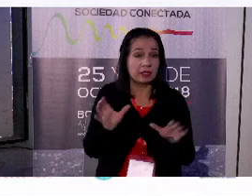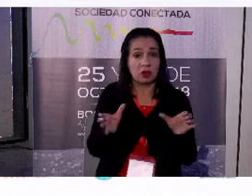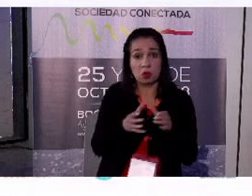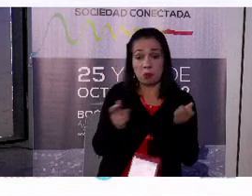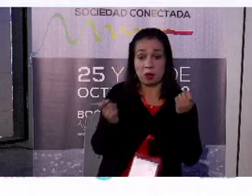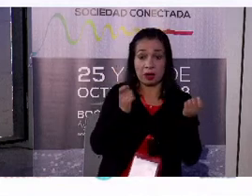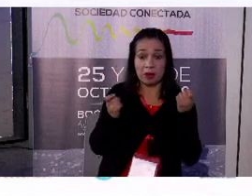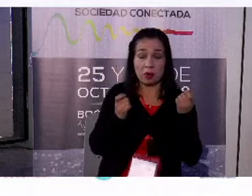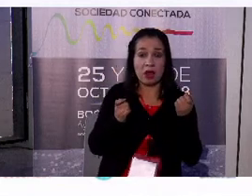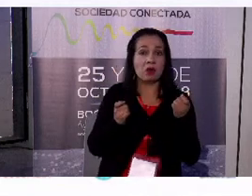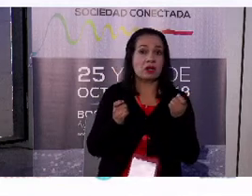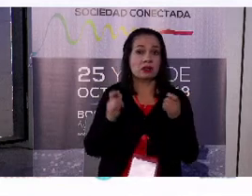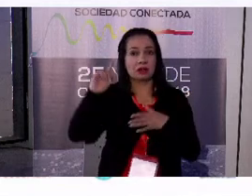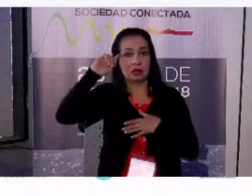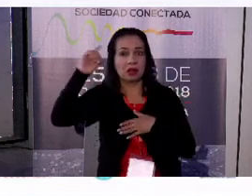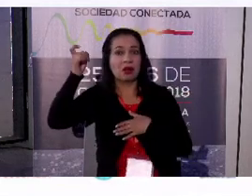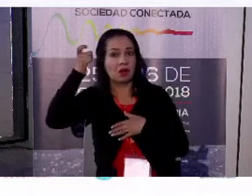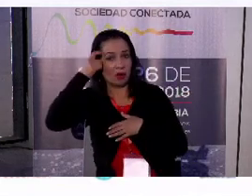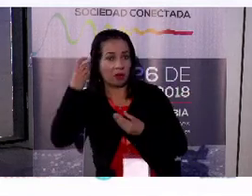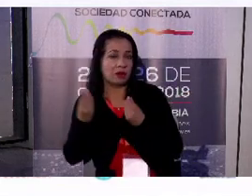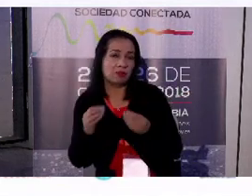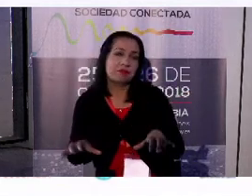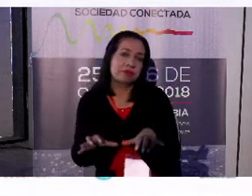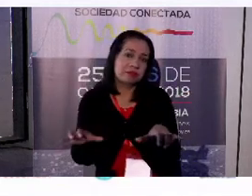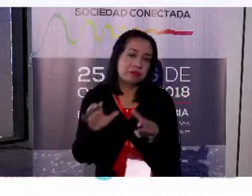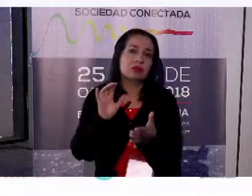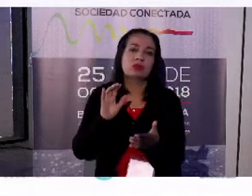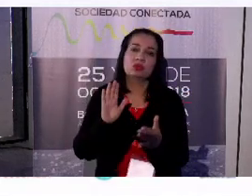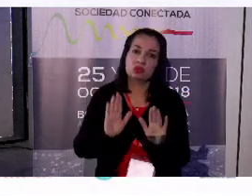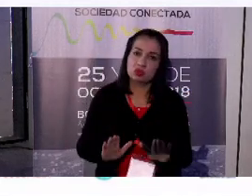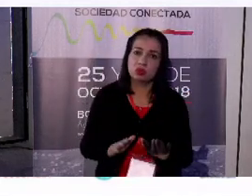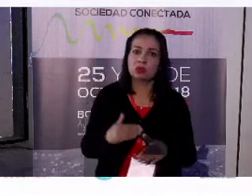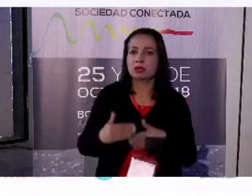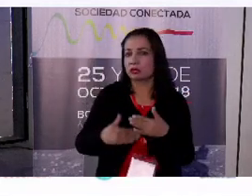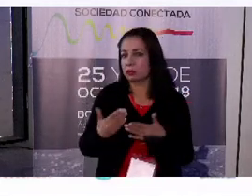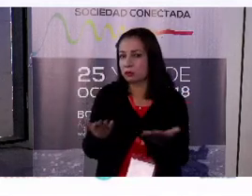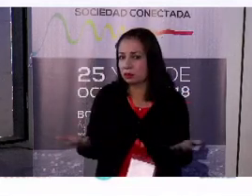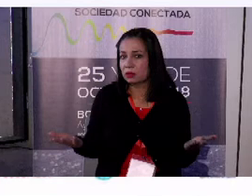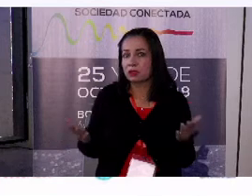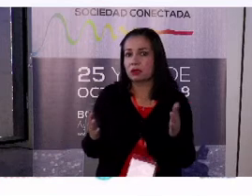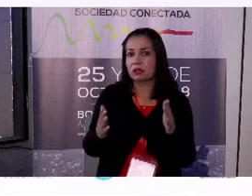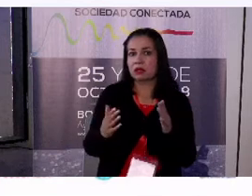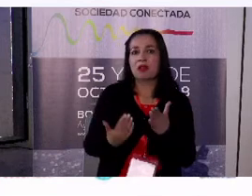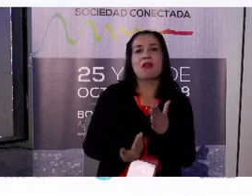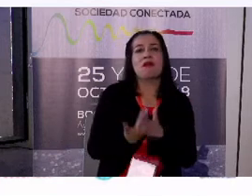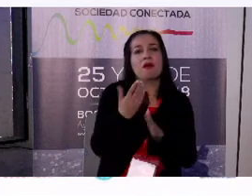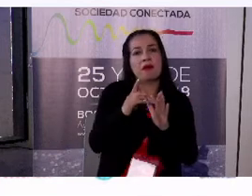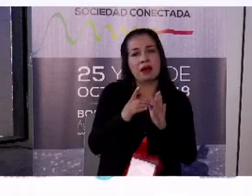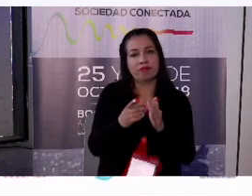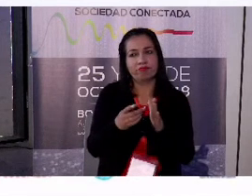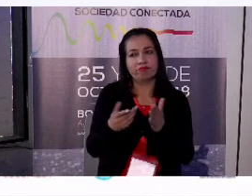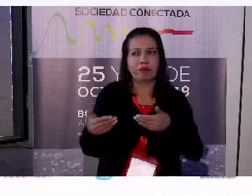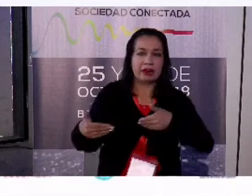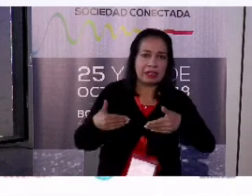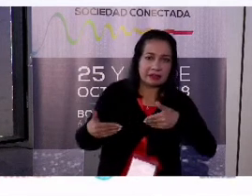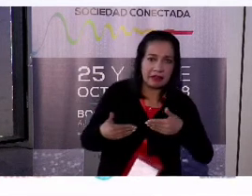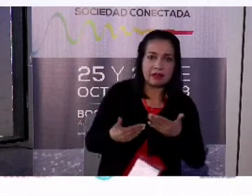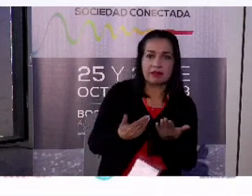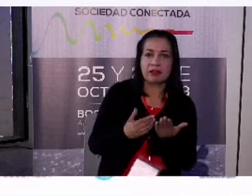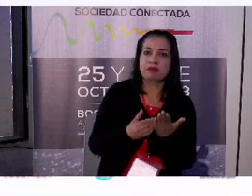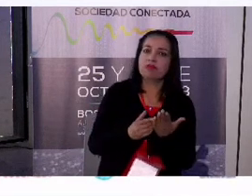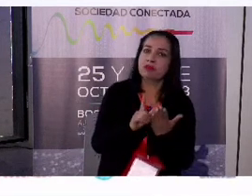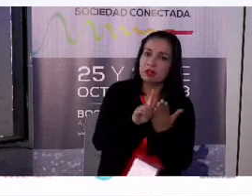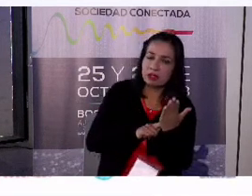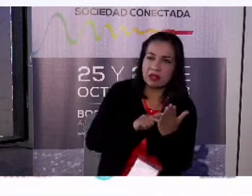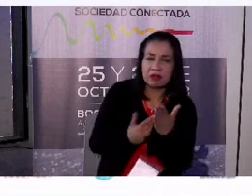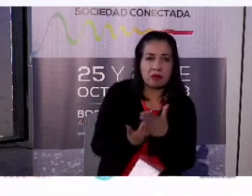parte aunque con reglas de adjudicación inadecuada plazo con de licencias corto incertidumbre la renovación de la licencia obligaciones de cobertura excesiva se la